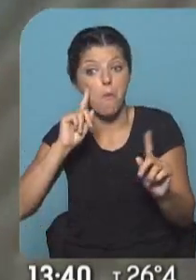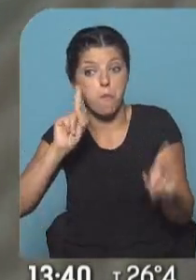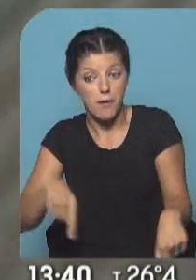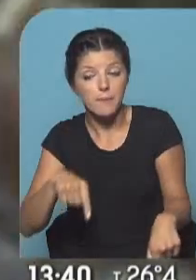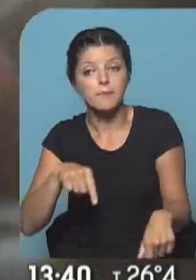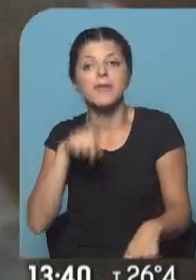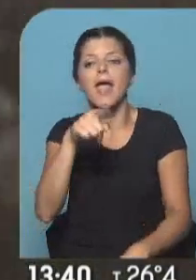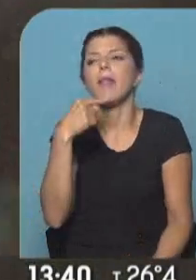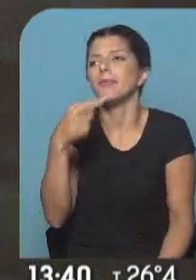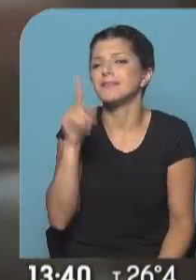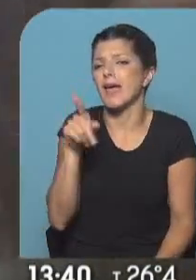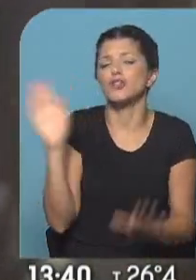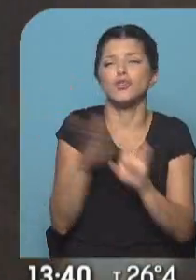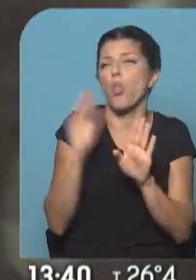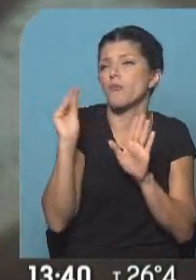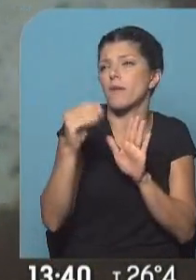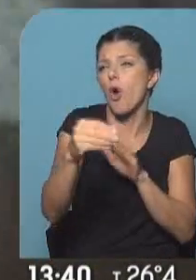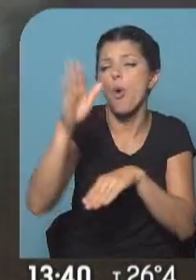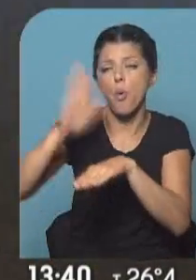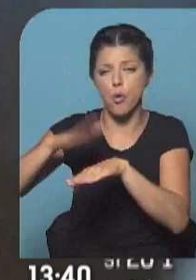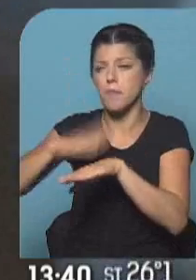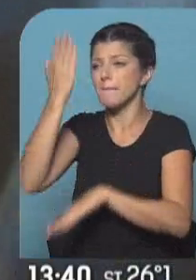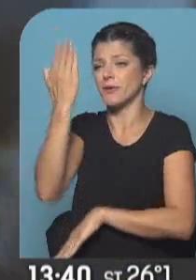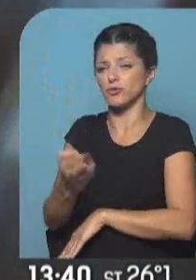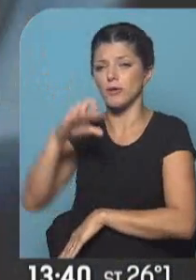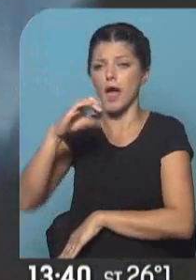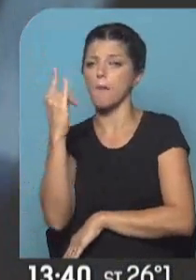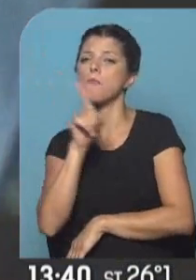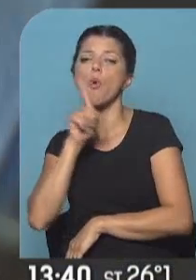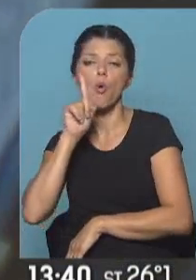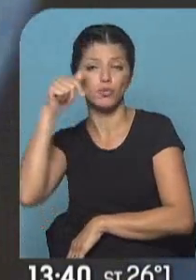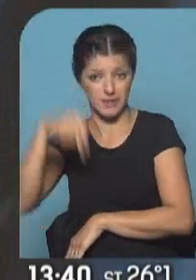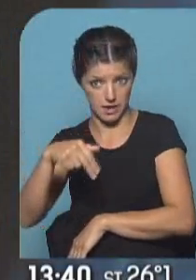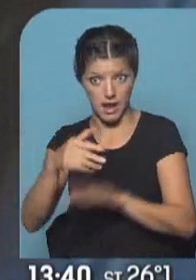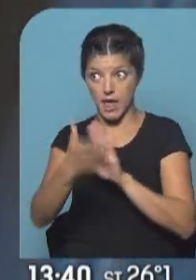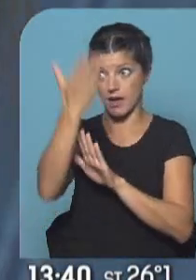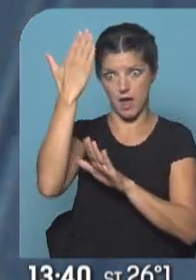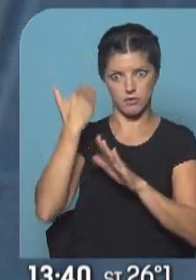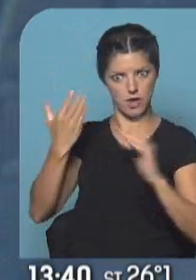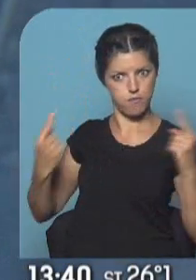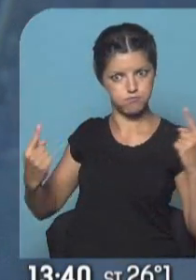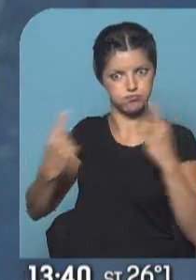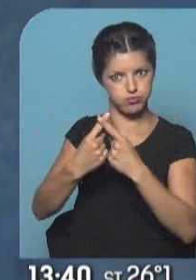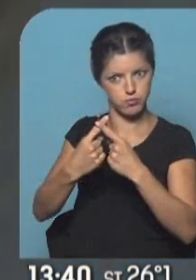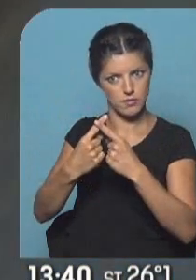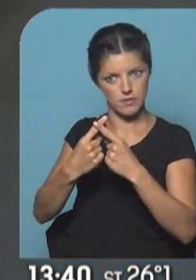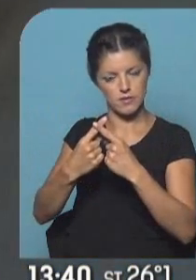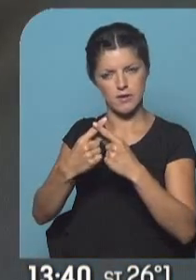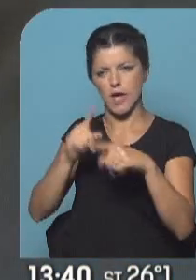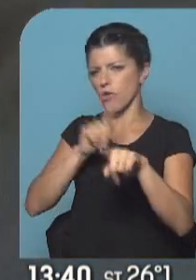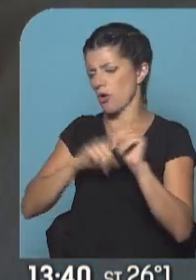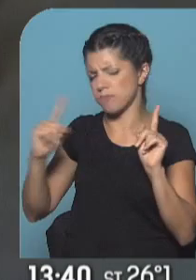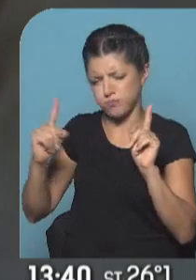está detrás de toda su mala suerte siempre es Vladimir Putin, a quien se enfrentó muy duramente en lo que fue esa breve,